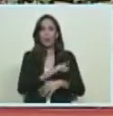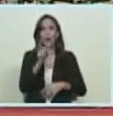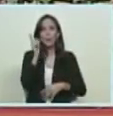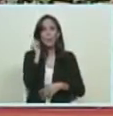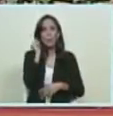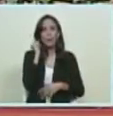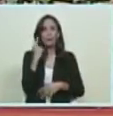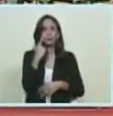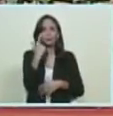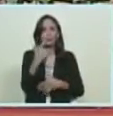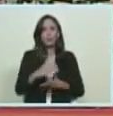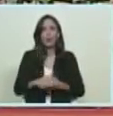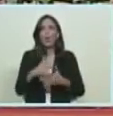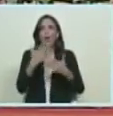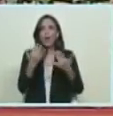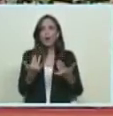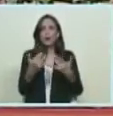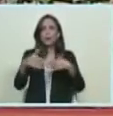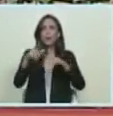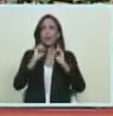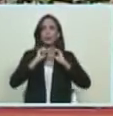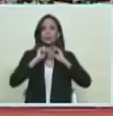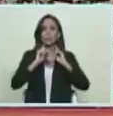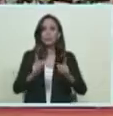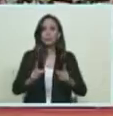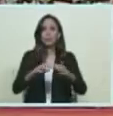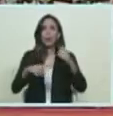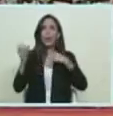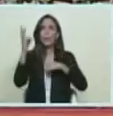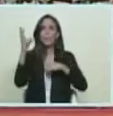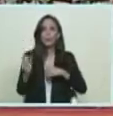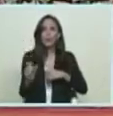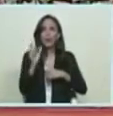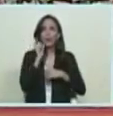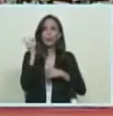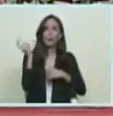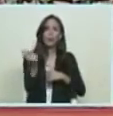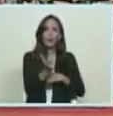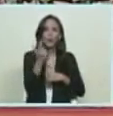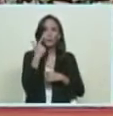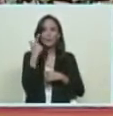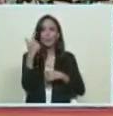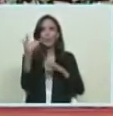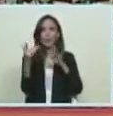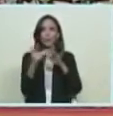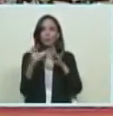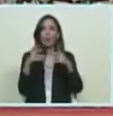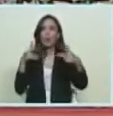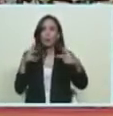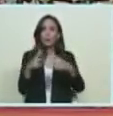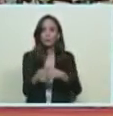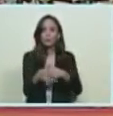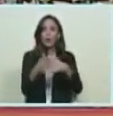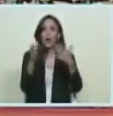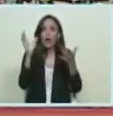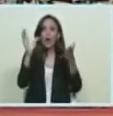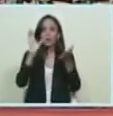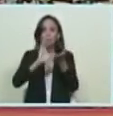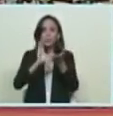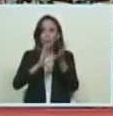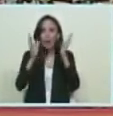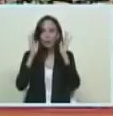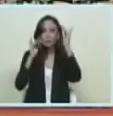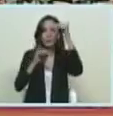Sestari, quien está en la carretera Petare-Guarena. Ahí vamos a inaugurar un centro